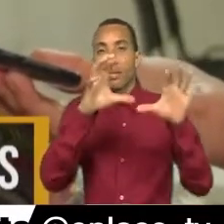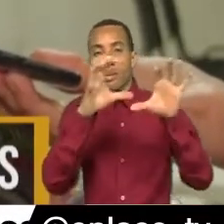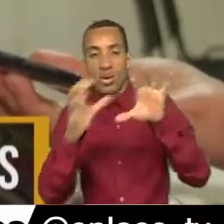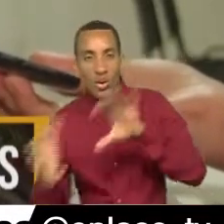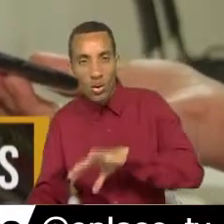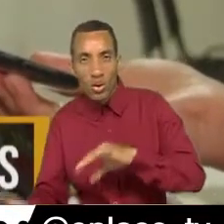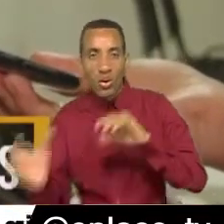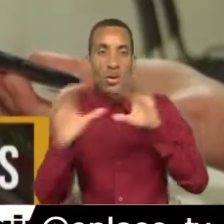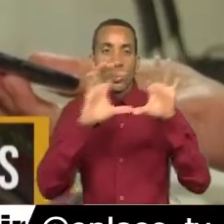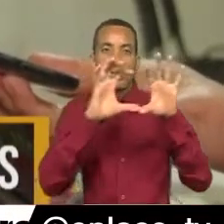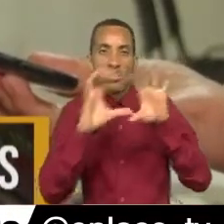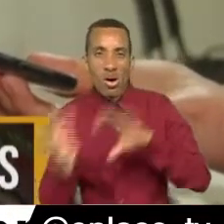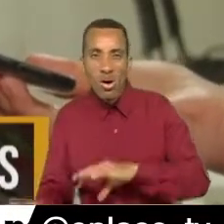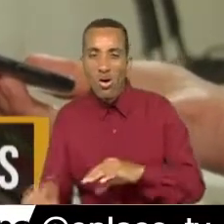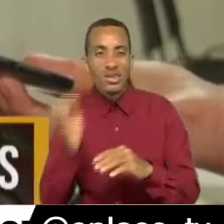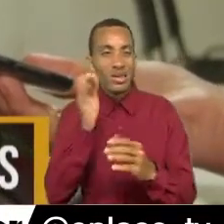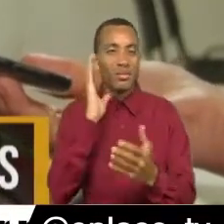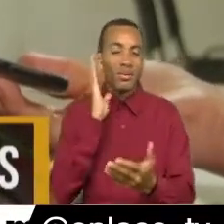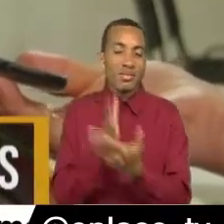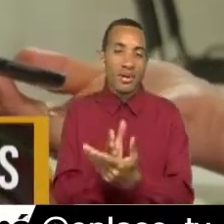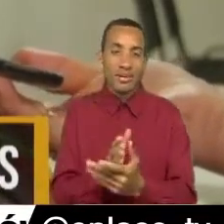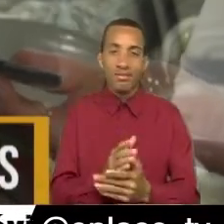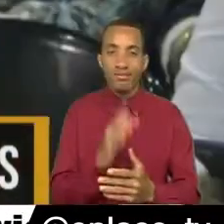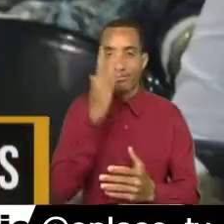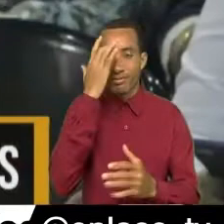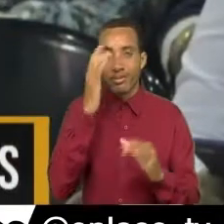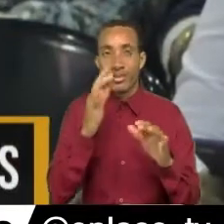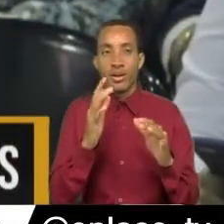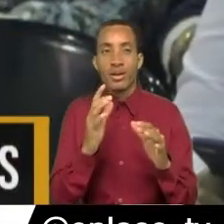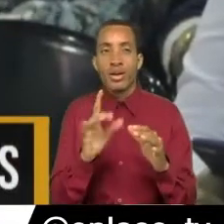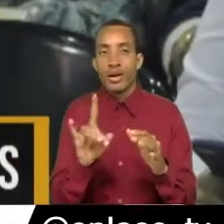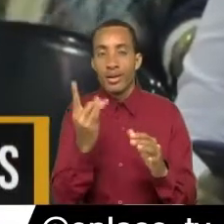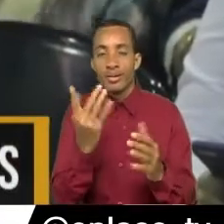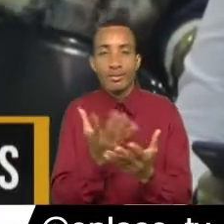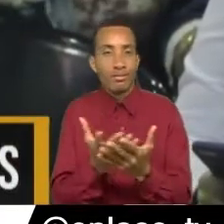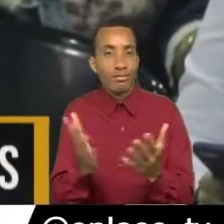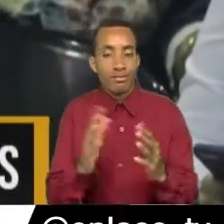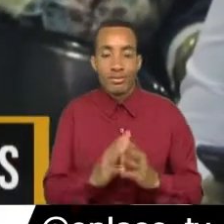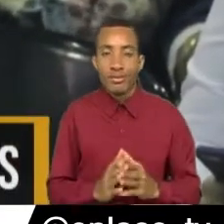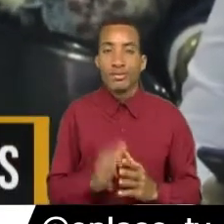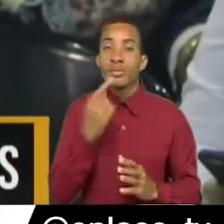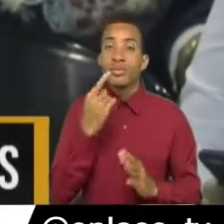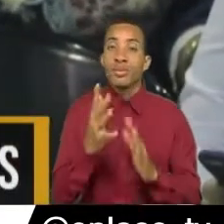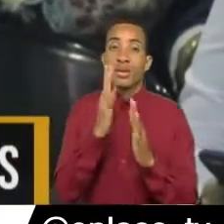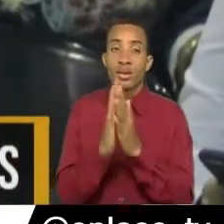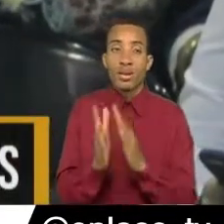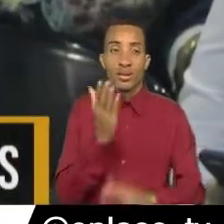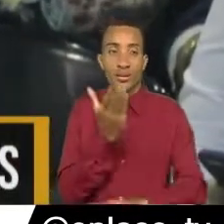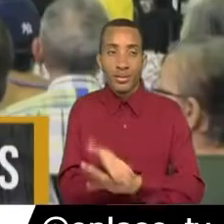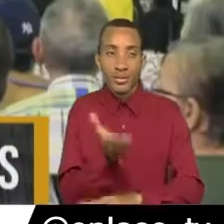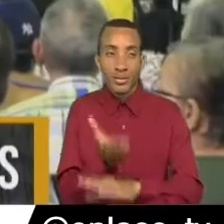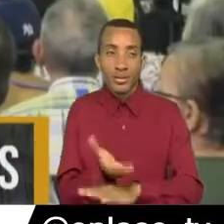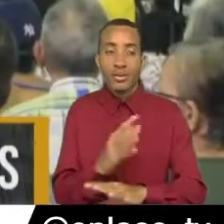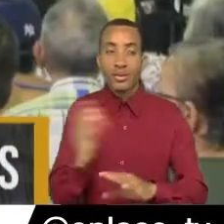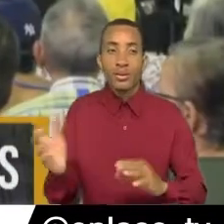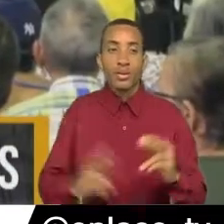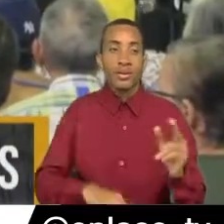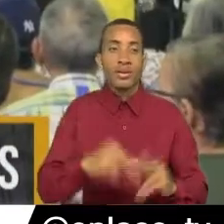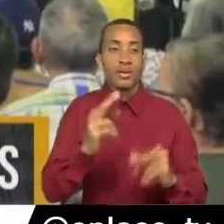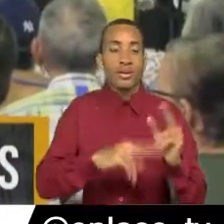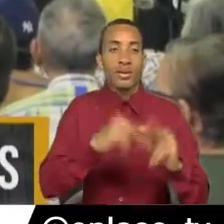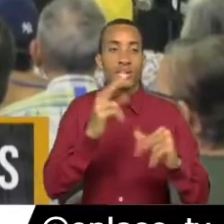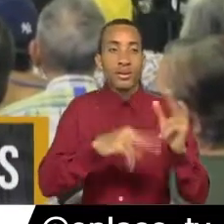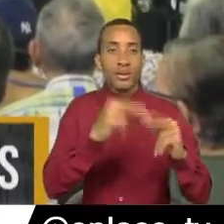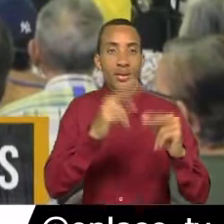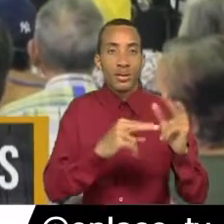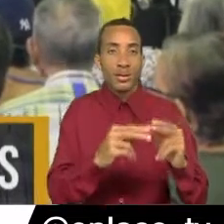a la inestabilidad de los terrenos que se tienen en este sector. Se mostró al tiempo conforme con la propuesta del proyecto Centenario para que el Gobierno